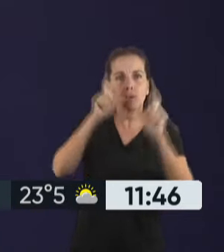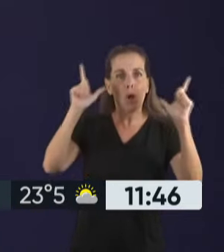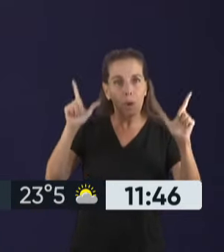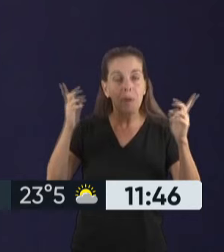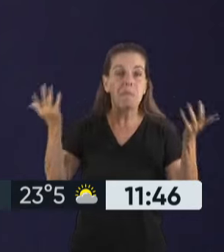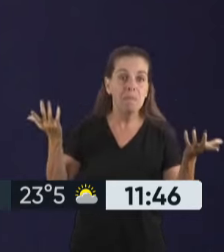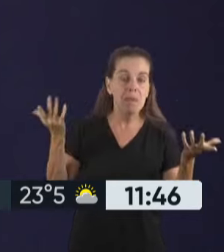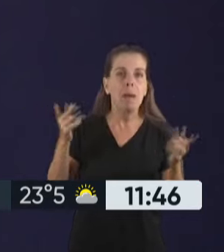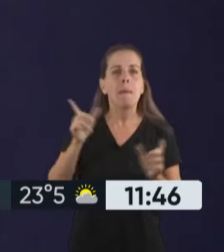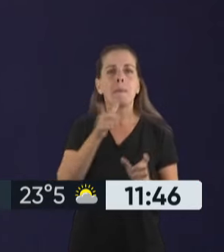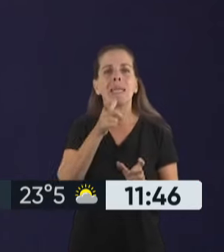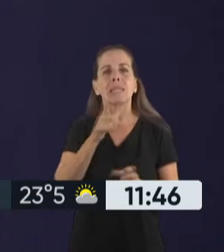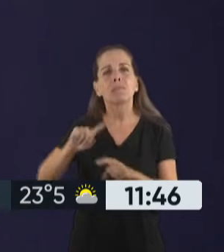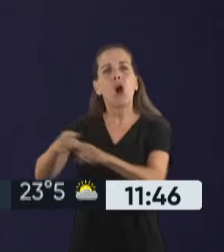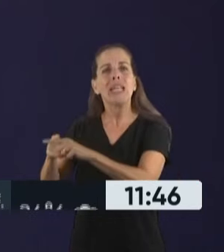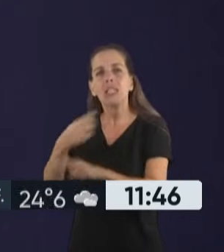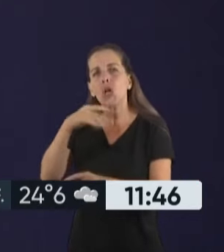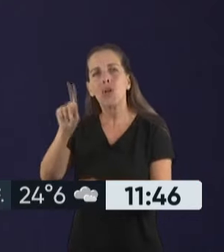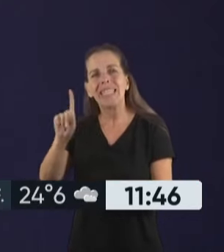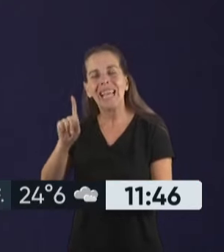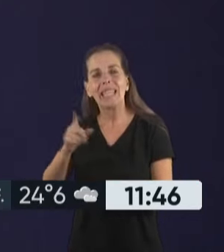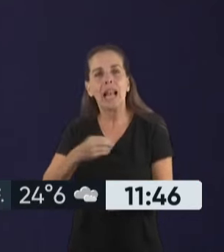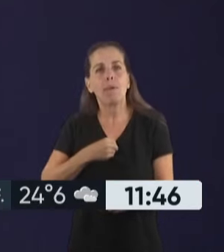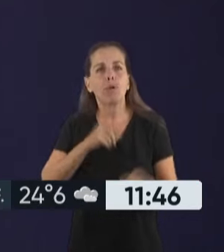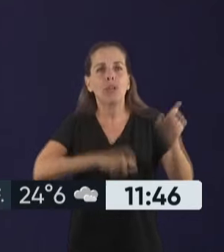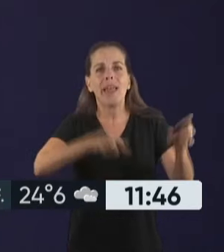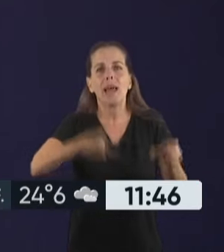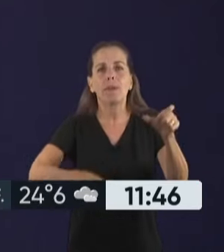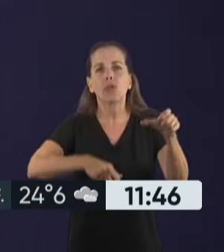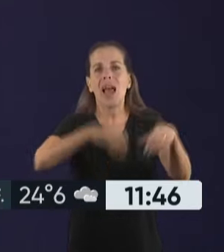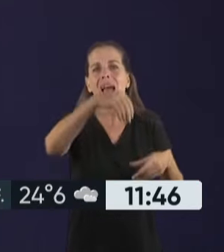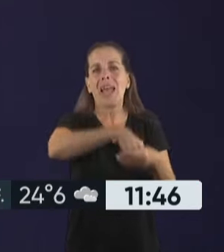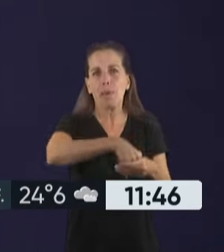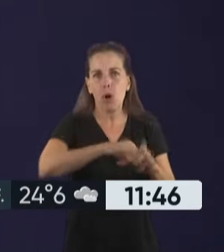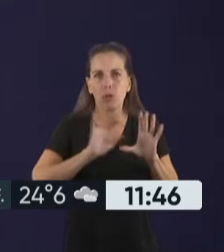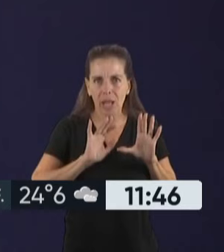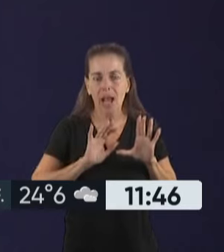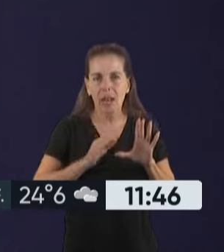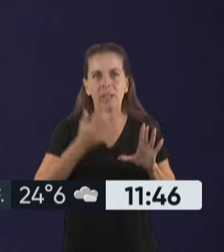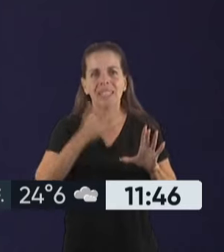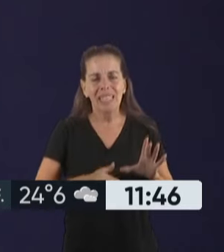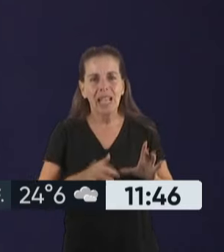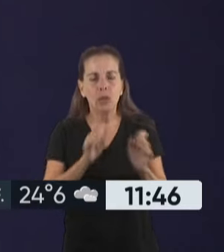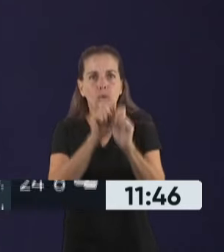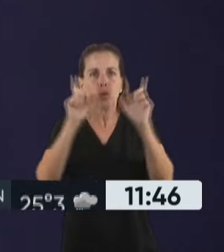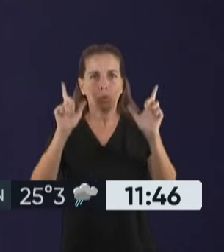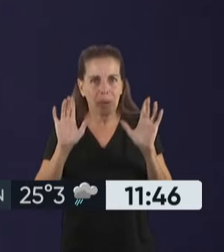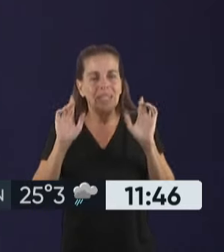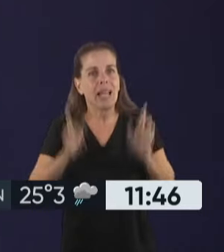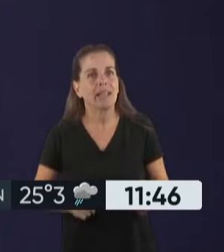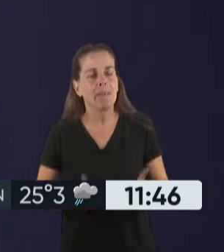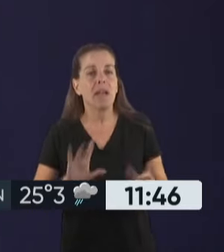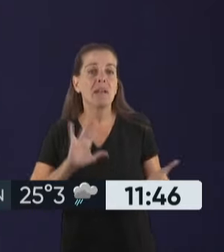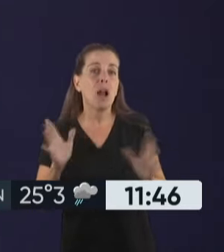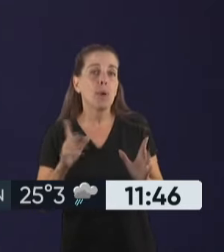urnas evidentemente no entiendo que también en la sorpresa de eh de lo que ocurrió y de la de este cambio que tal vez no